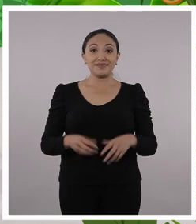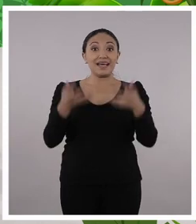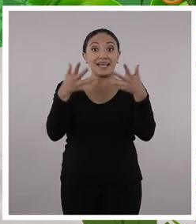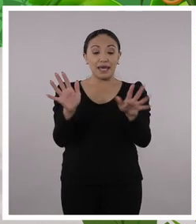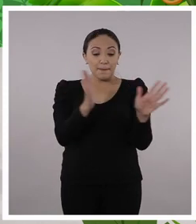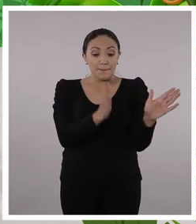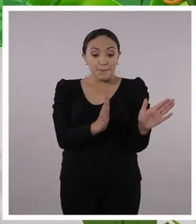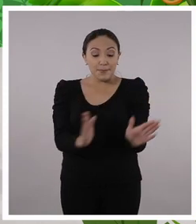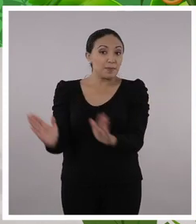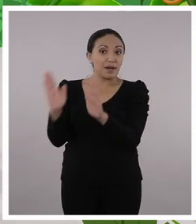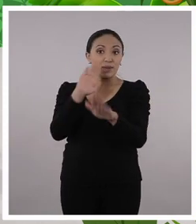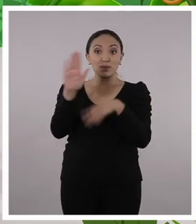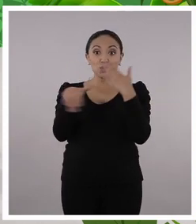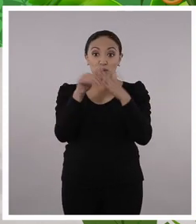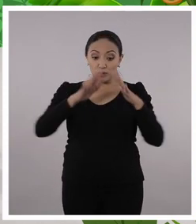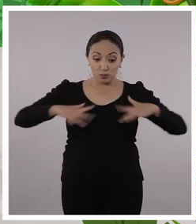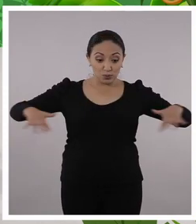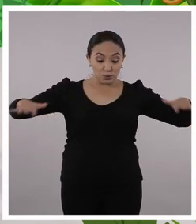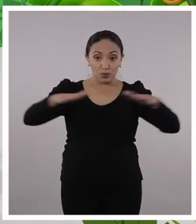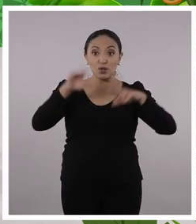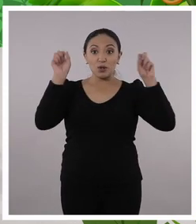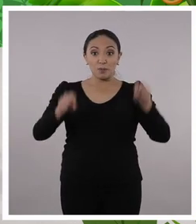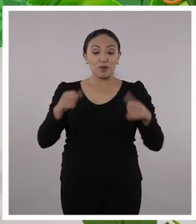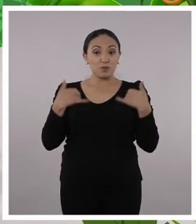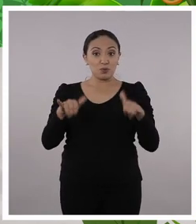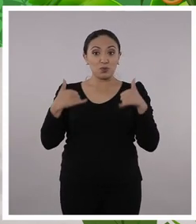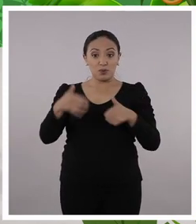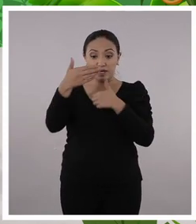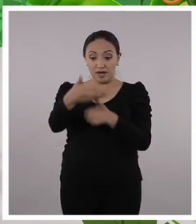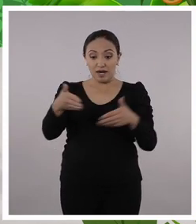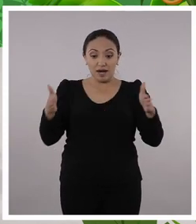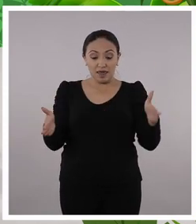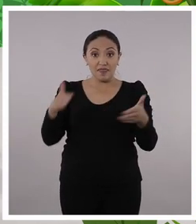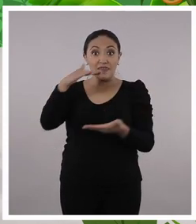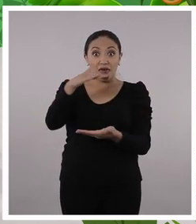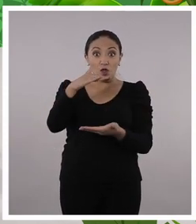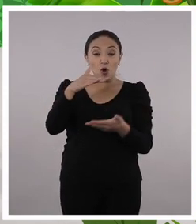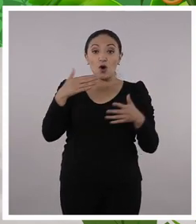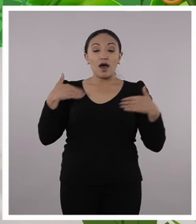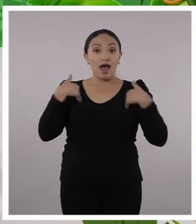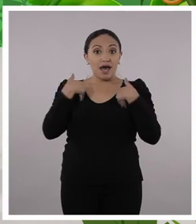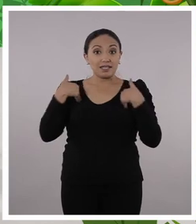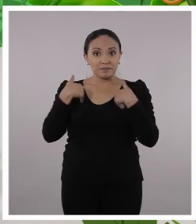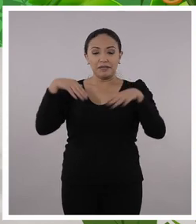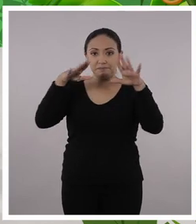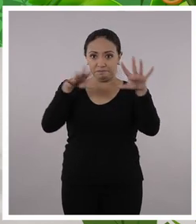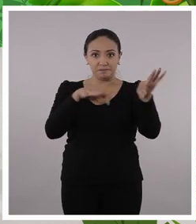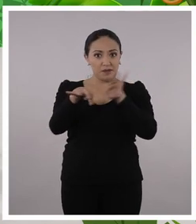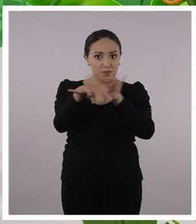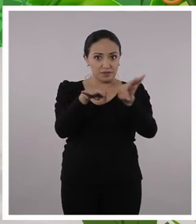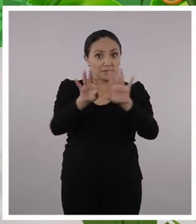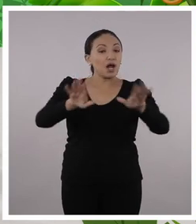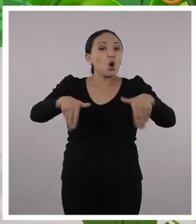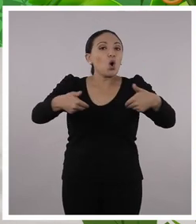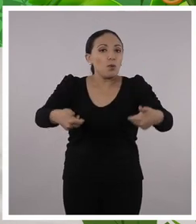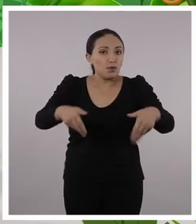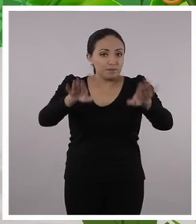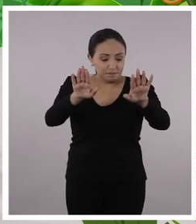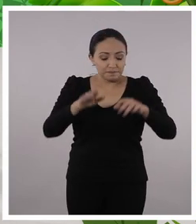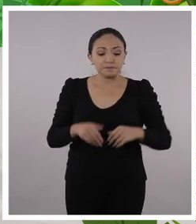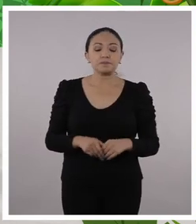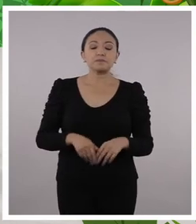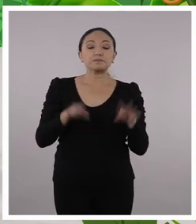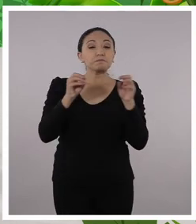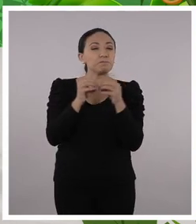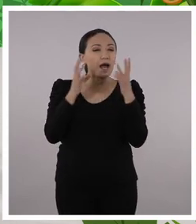Ya hemos preparado todo nuestro espacio para poder jugar con nuestro dado de animales. Así que la profe Monse nos va a contar cómo lo vamos a hacer. Lo